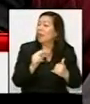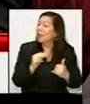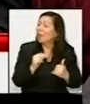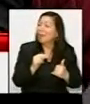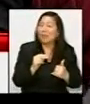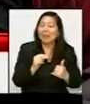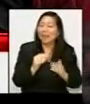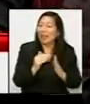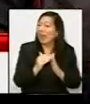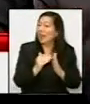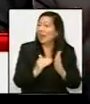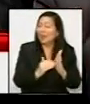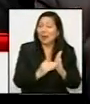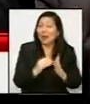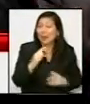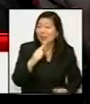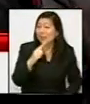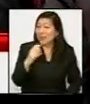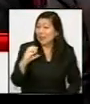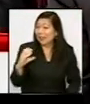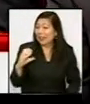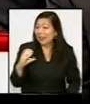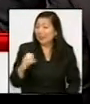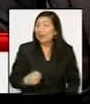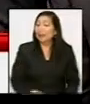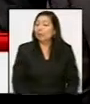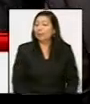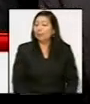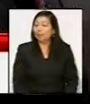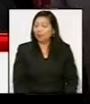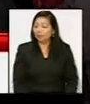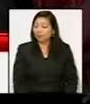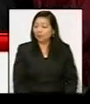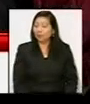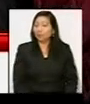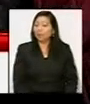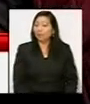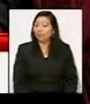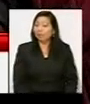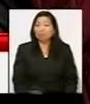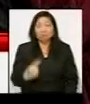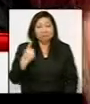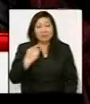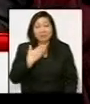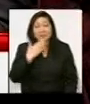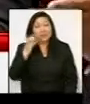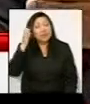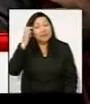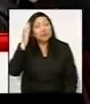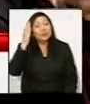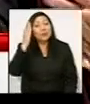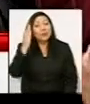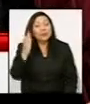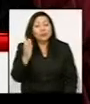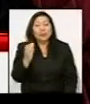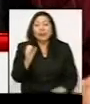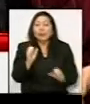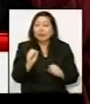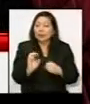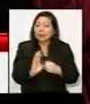referido el artículo 5 por eso lo que yo sostengo presidenta es que pensando en futuro hay que